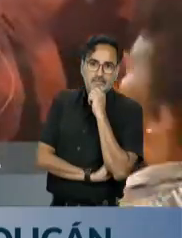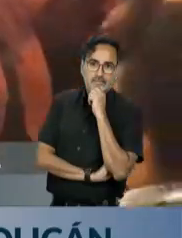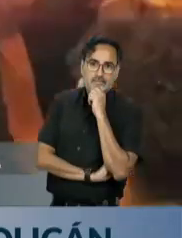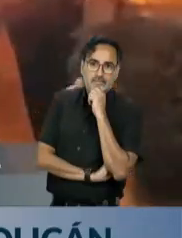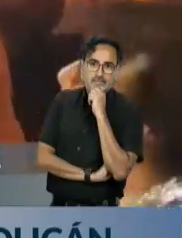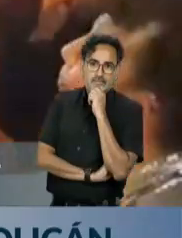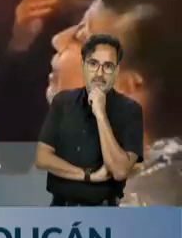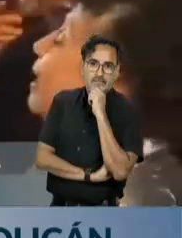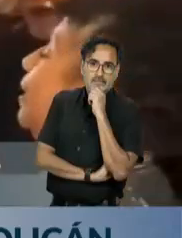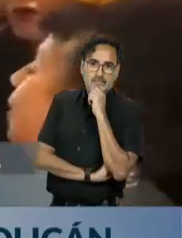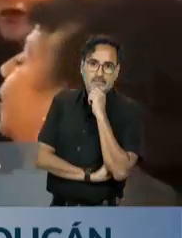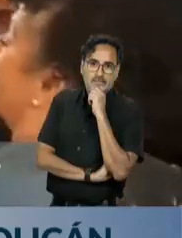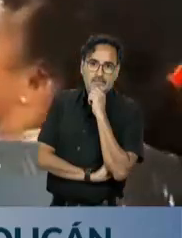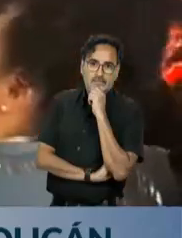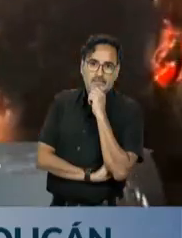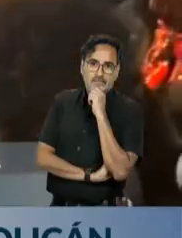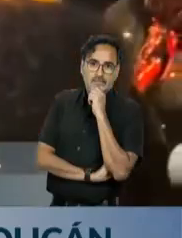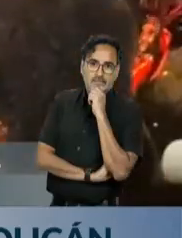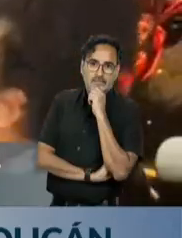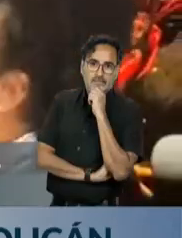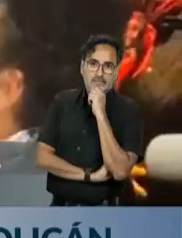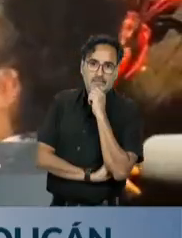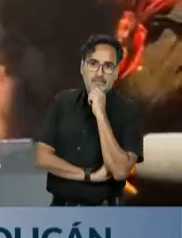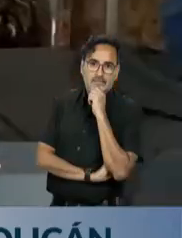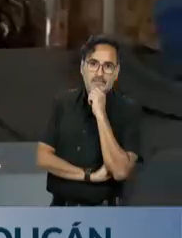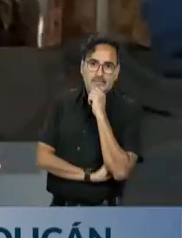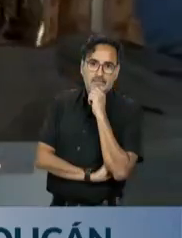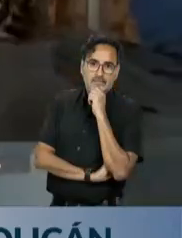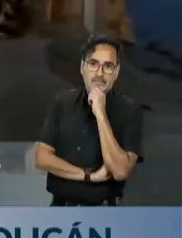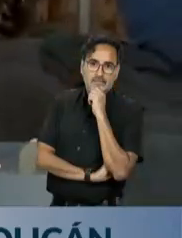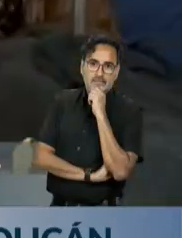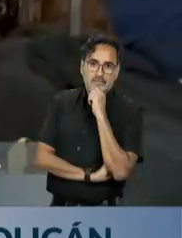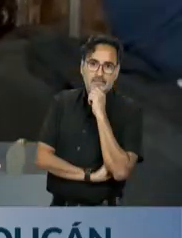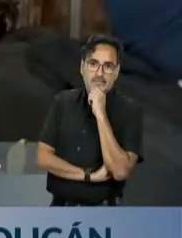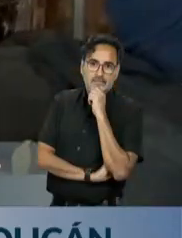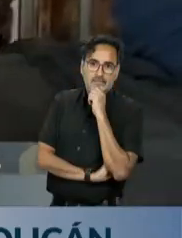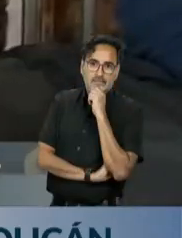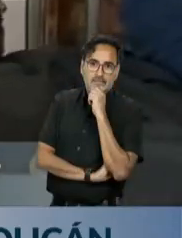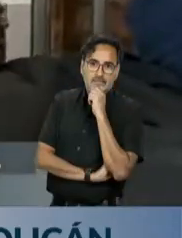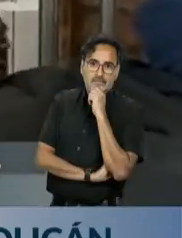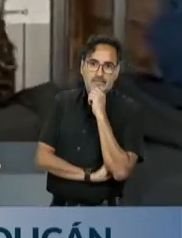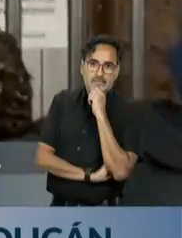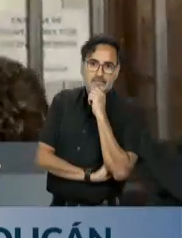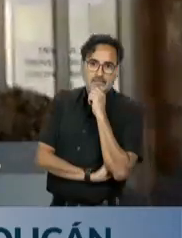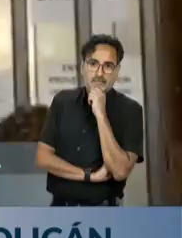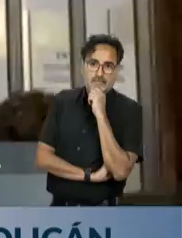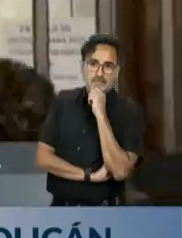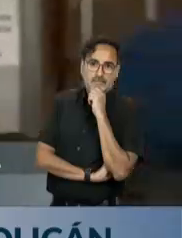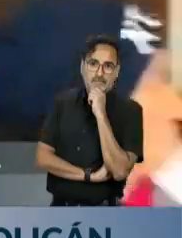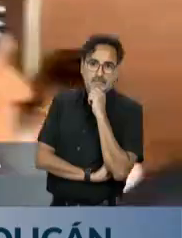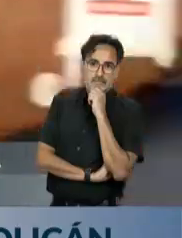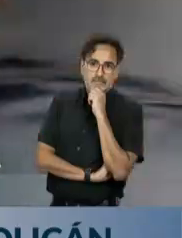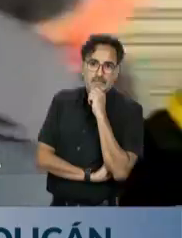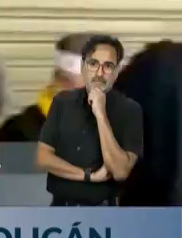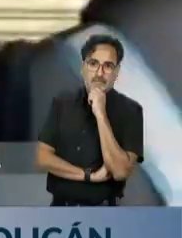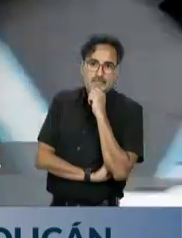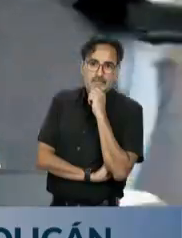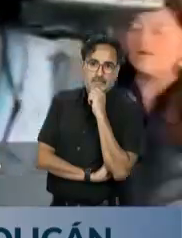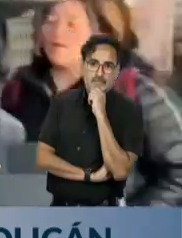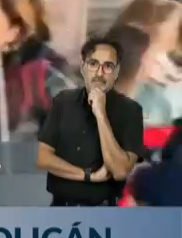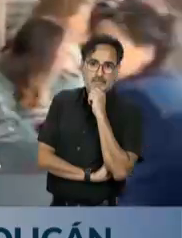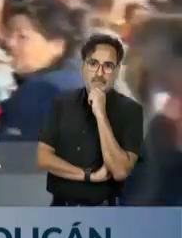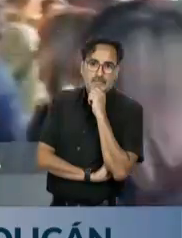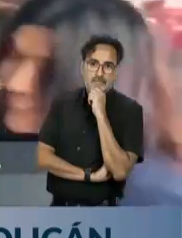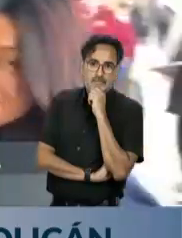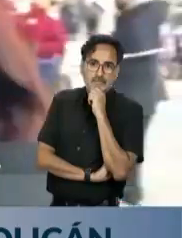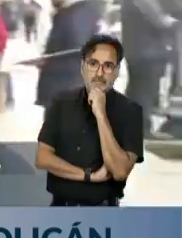la Incomparable. Y para hablar de ella, tenemos que hablar de cuatro palabras: amor, desamor, vanguardia y reverencia. Algunos de